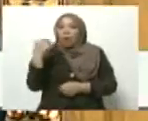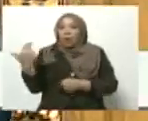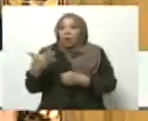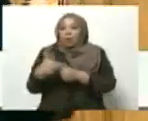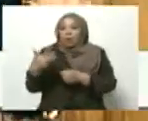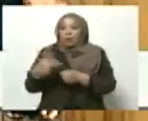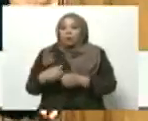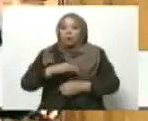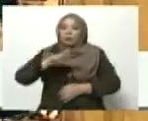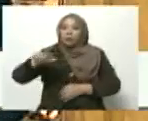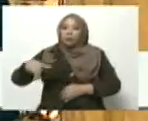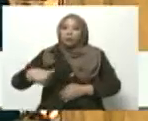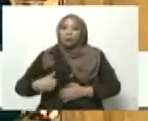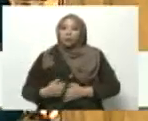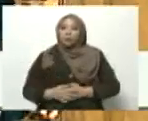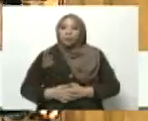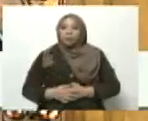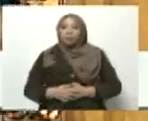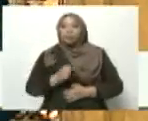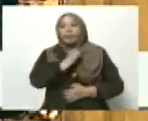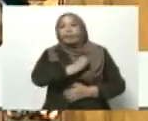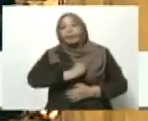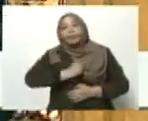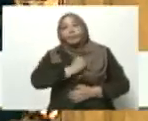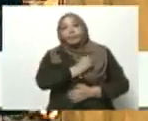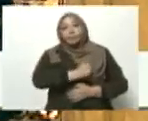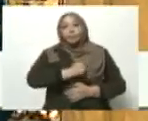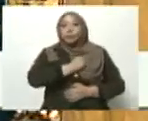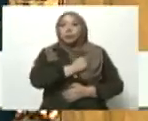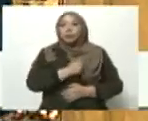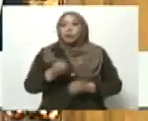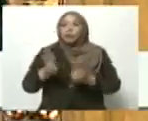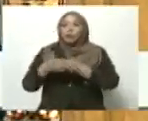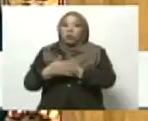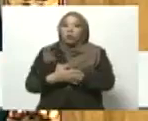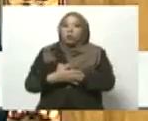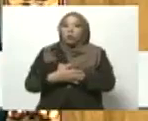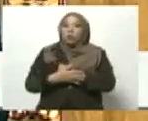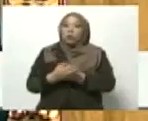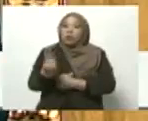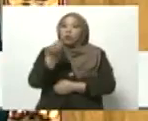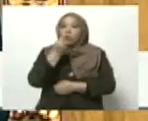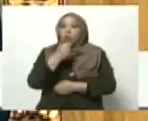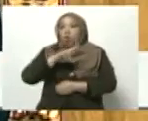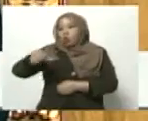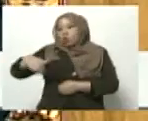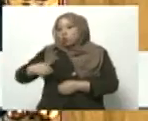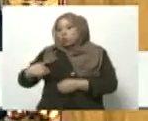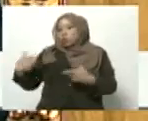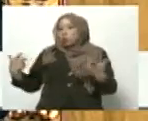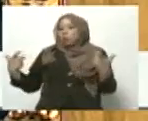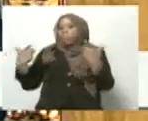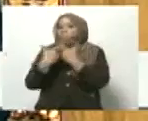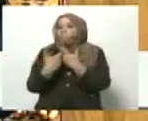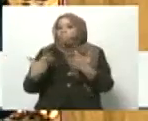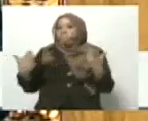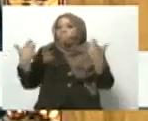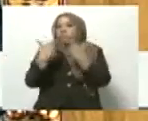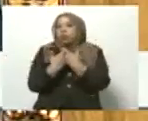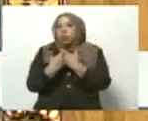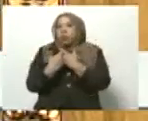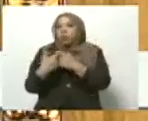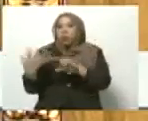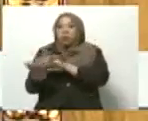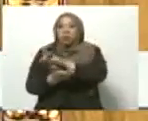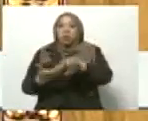que nosotros como, lamentablemente, como ratas encerradas en una jaula nos matáramos entre nosotros. Crear las condiciones,